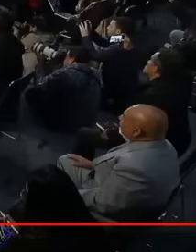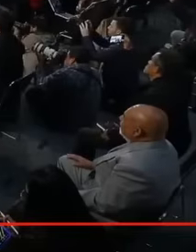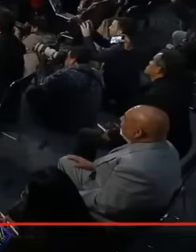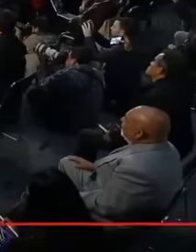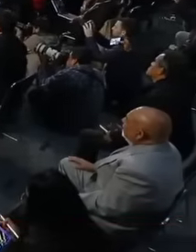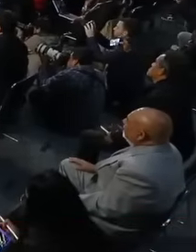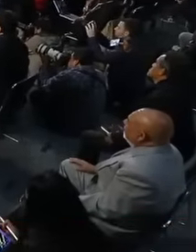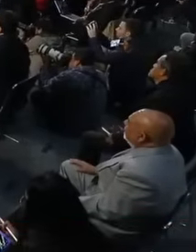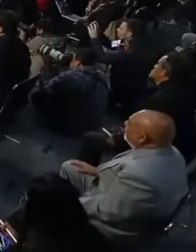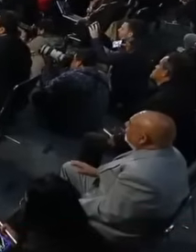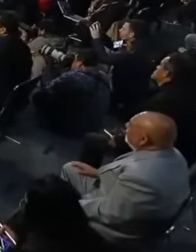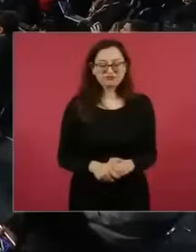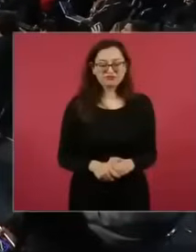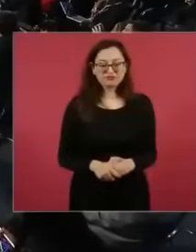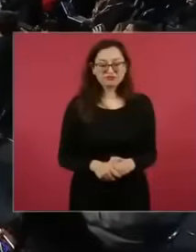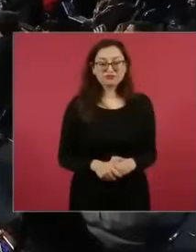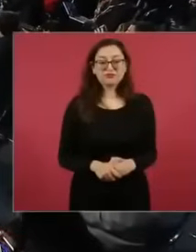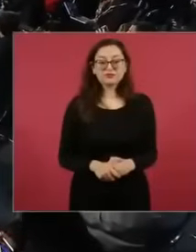cuña. Que